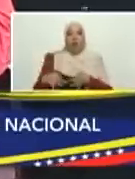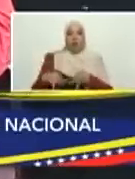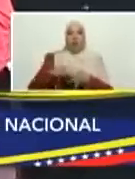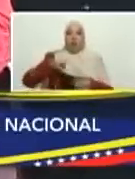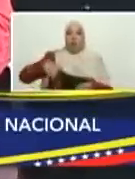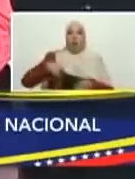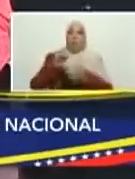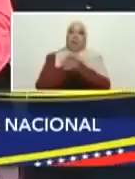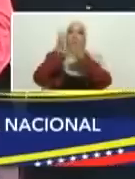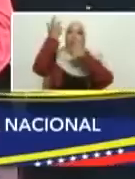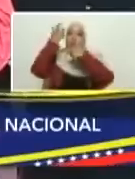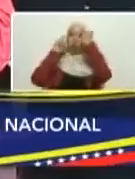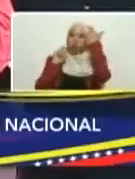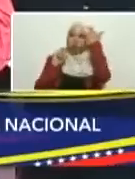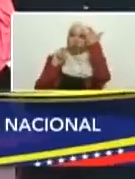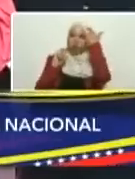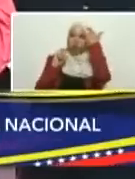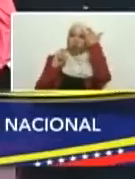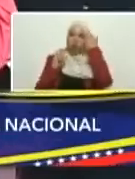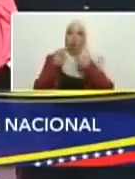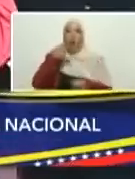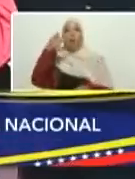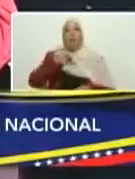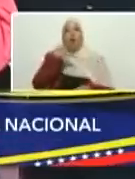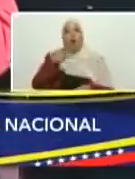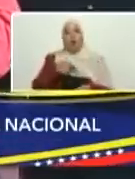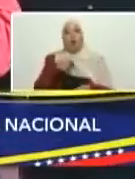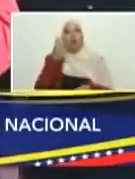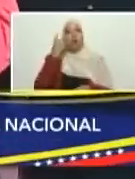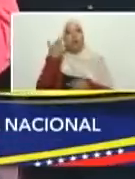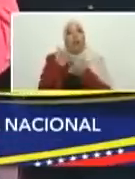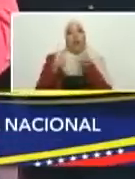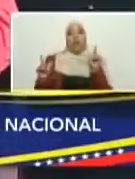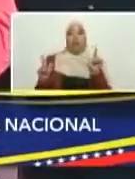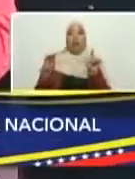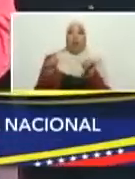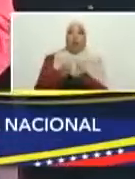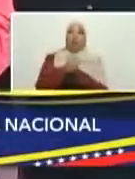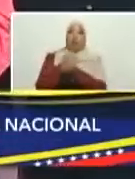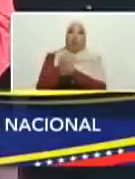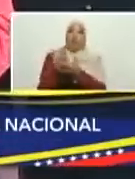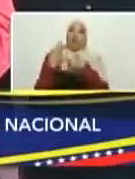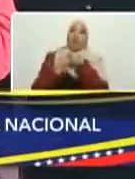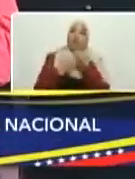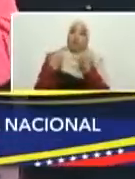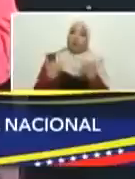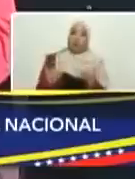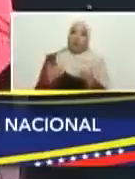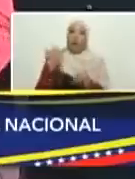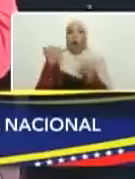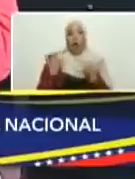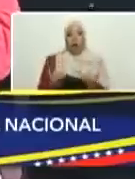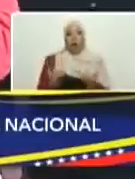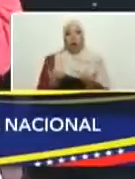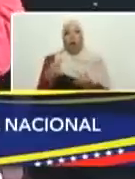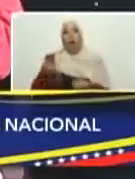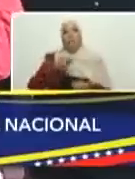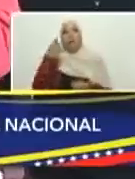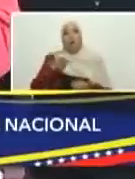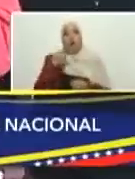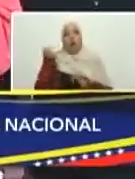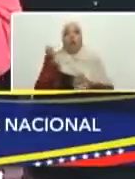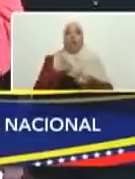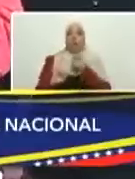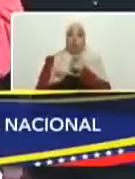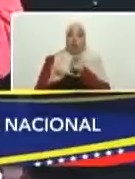nuestro amado comandante, que son políticas soberanas, antineoliberales, y en este caso, políticas para